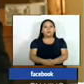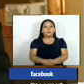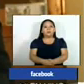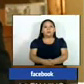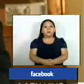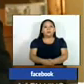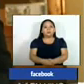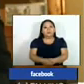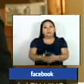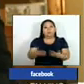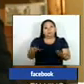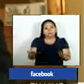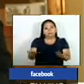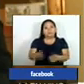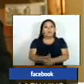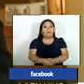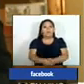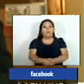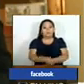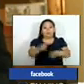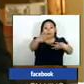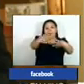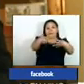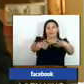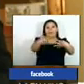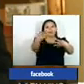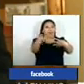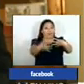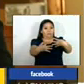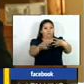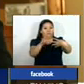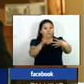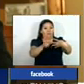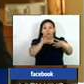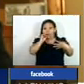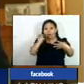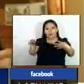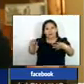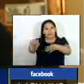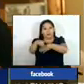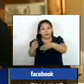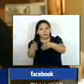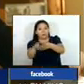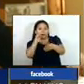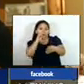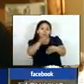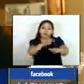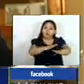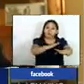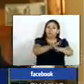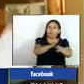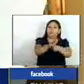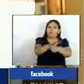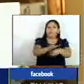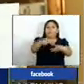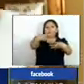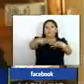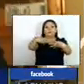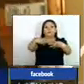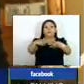Hasta pues en esa ley transitoria que ellos dicen que es para contener la pandemia, que es el decreto